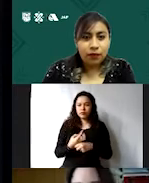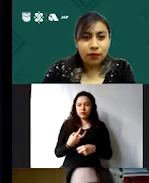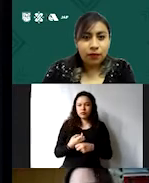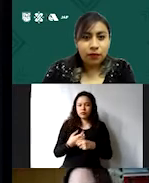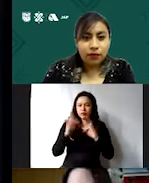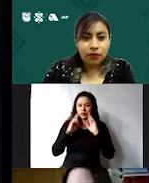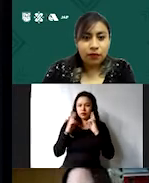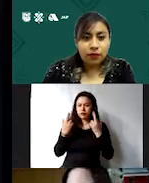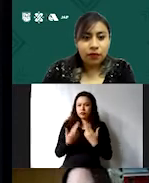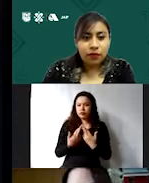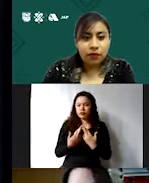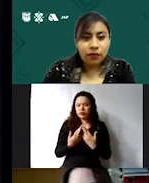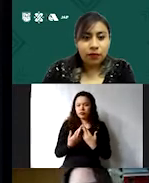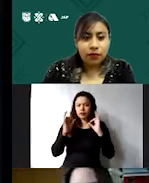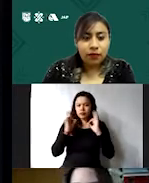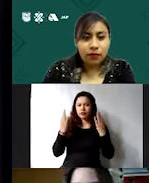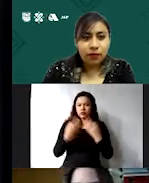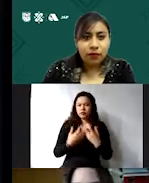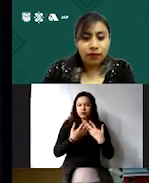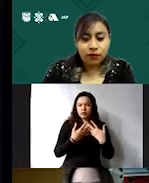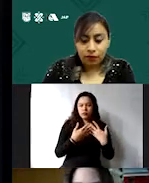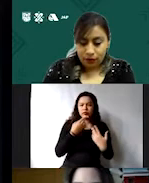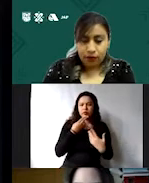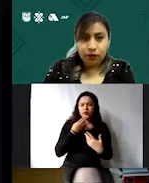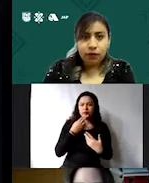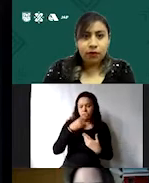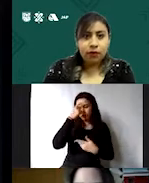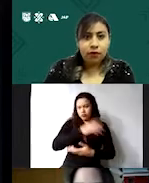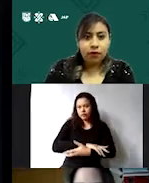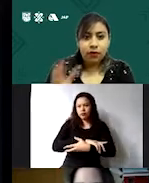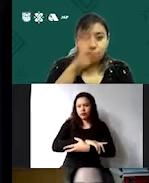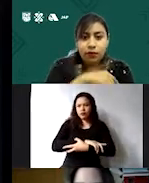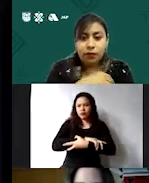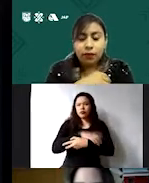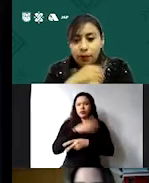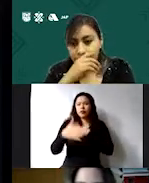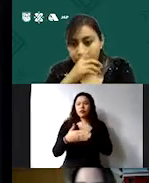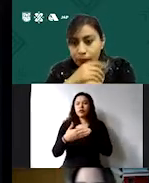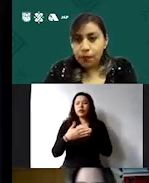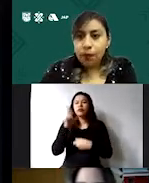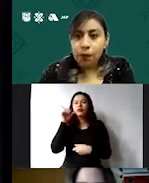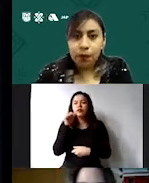de implementación. La de alianzas es hasta el día de mañana, nada más para no